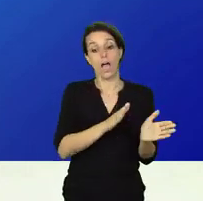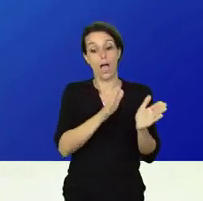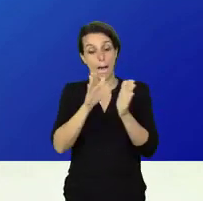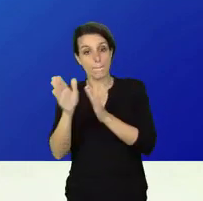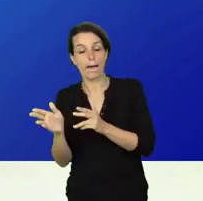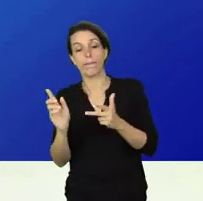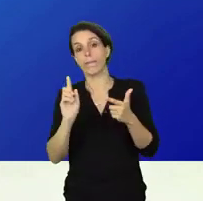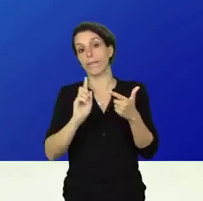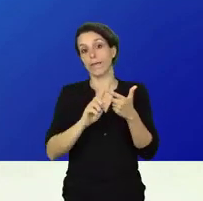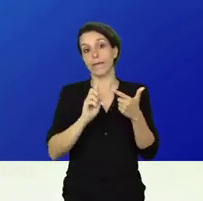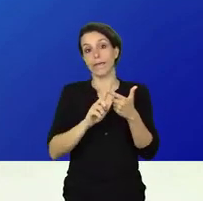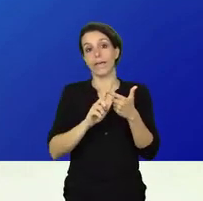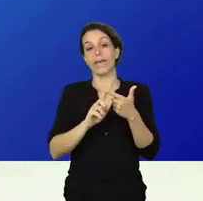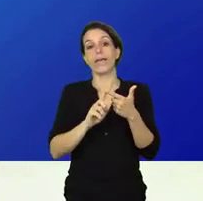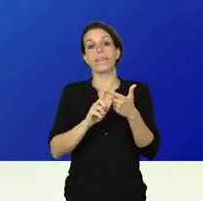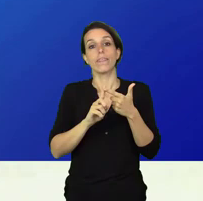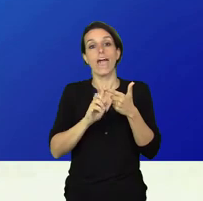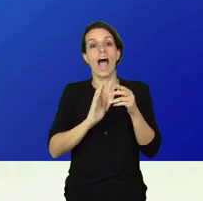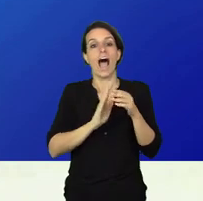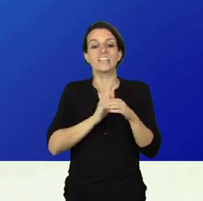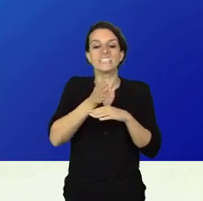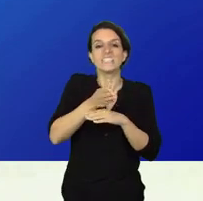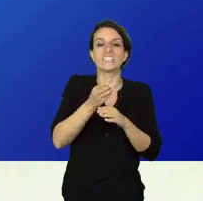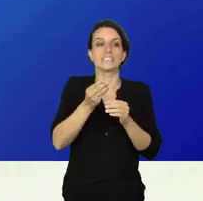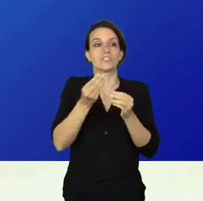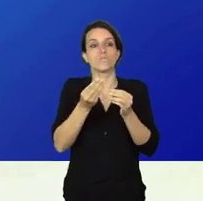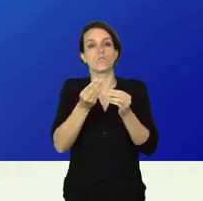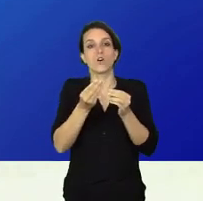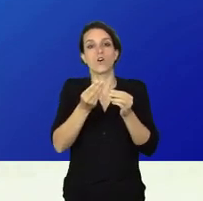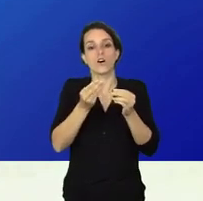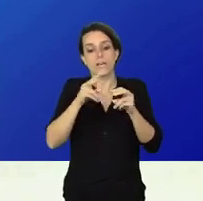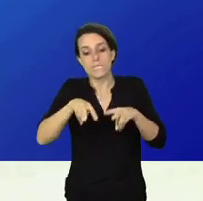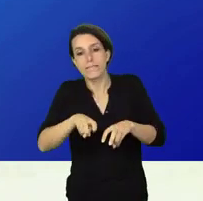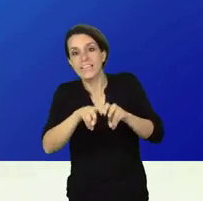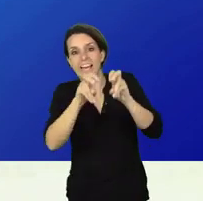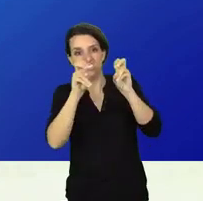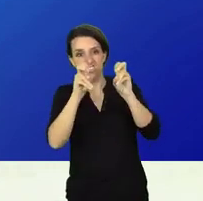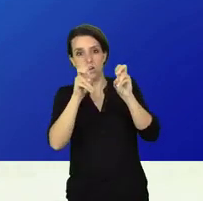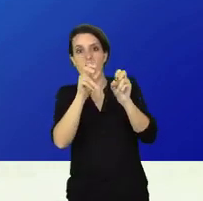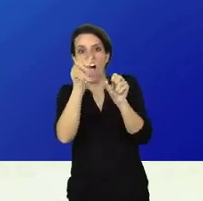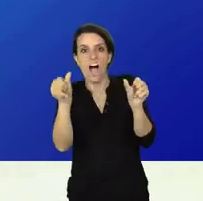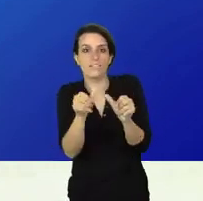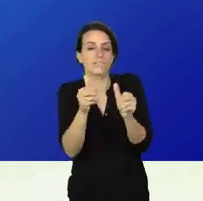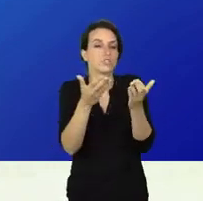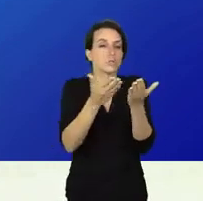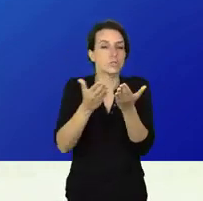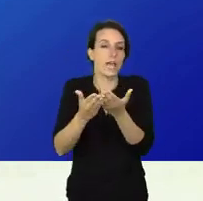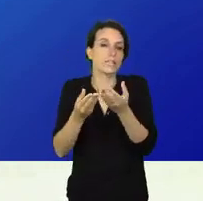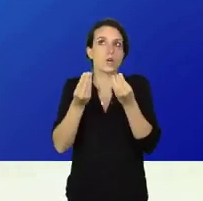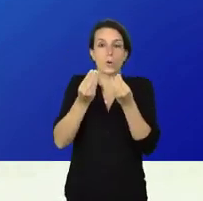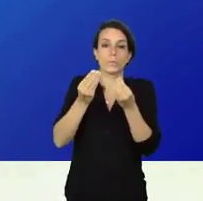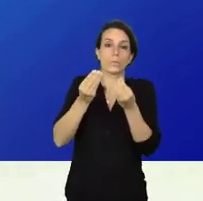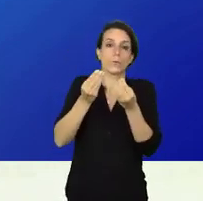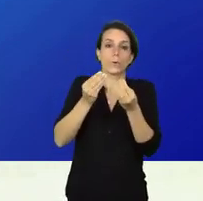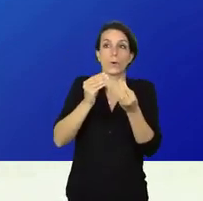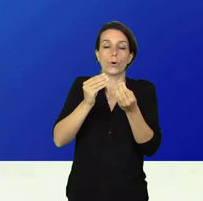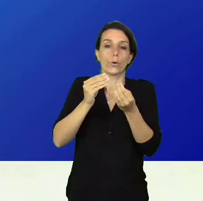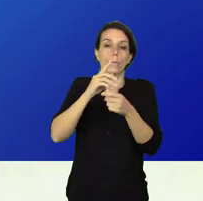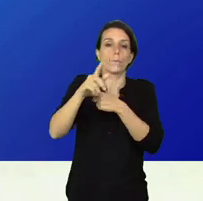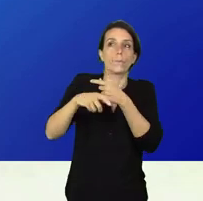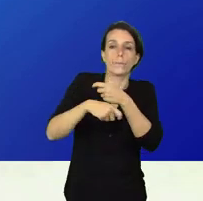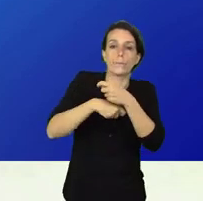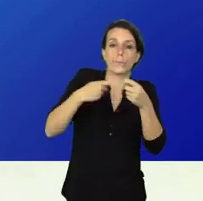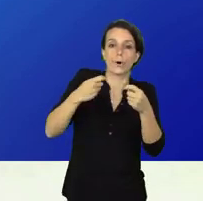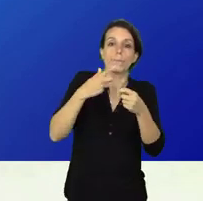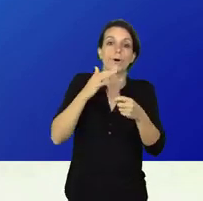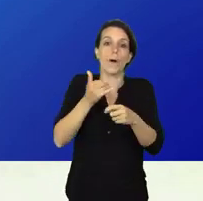lado, un formato de asistencia de desarrollo, asistencia de investigación, mediante el cual los estudiantes hacen sus trabajos finales de